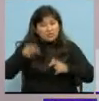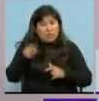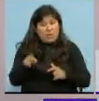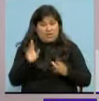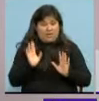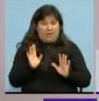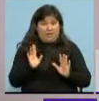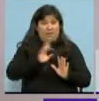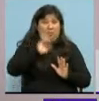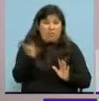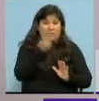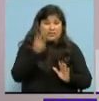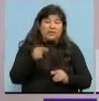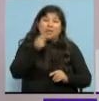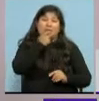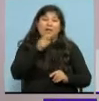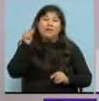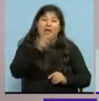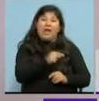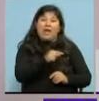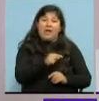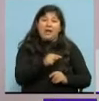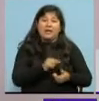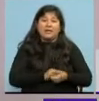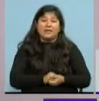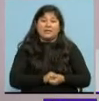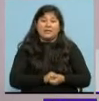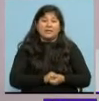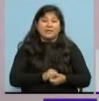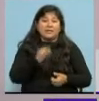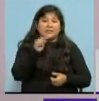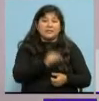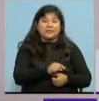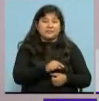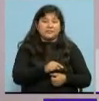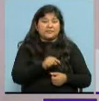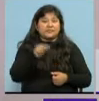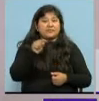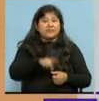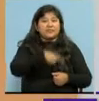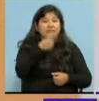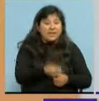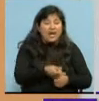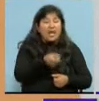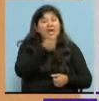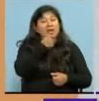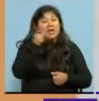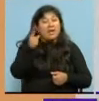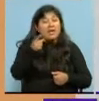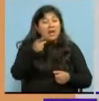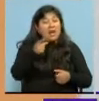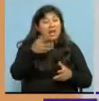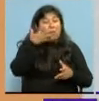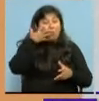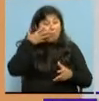que ataca la vicuña al cordero pero busca al animal vivo no búscala si por ejemplo el puma